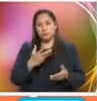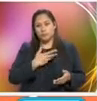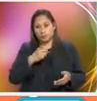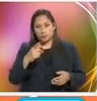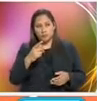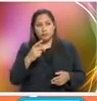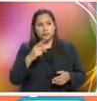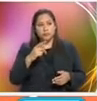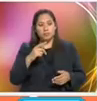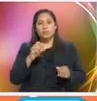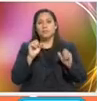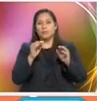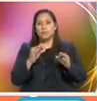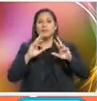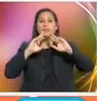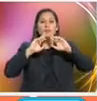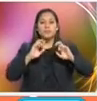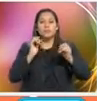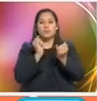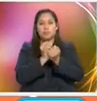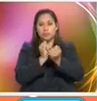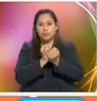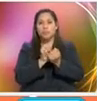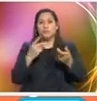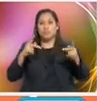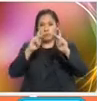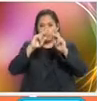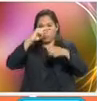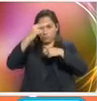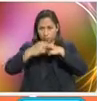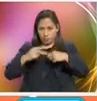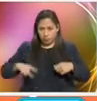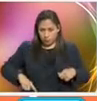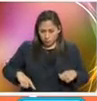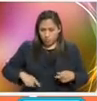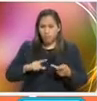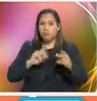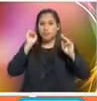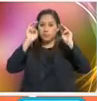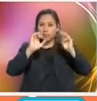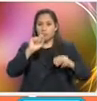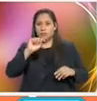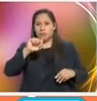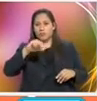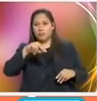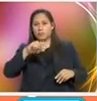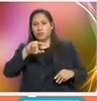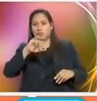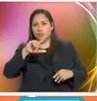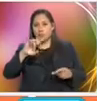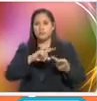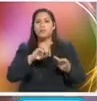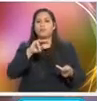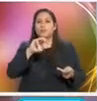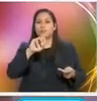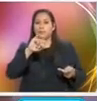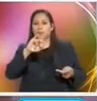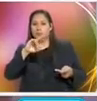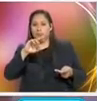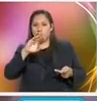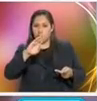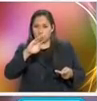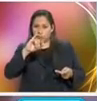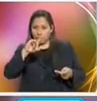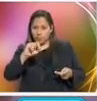los recintos de la Secretaría de Hacienda y Crédito Público, Palacio Nacional, está el Museo del Estanquillo, Colecciones Carlos Monsiváis, está el Museo del Palacio de Bellas